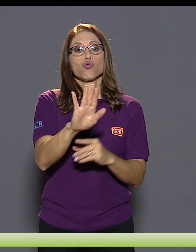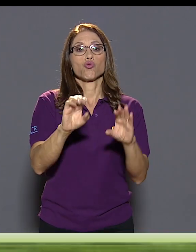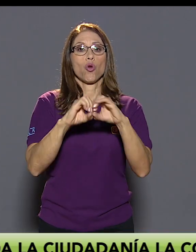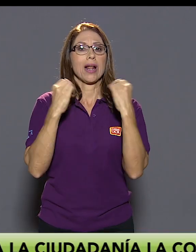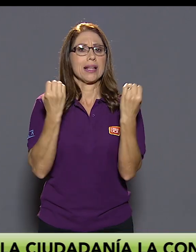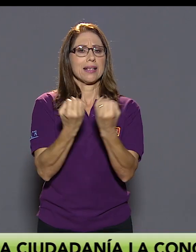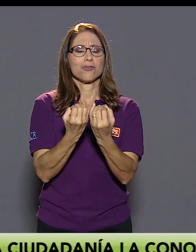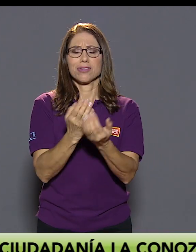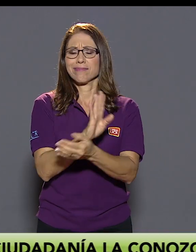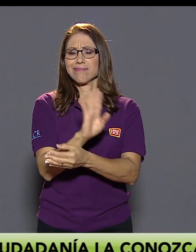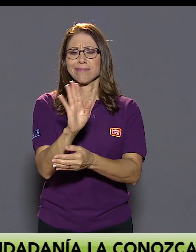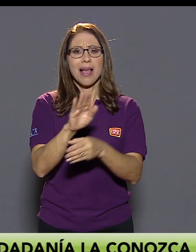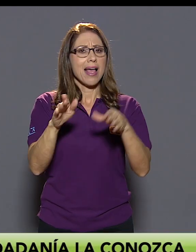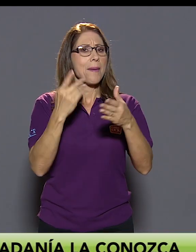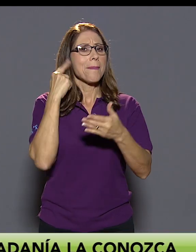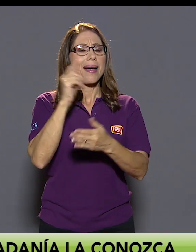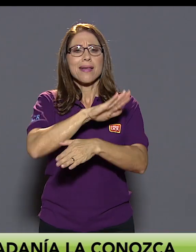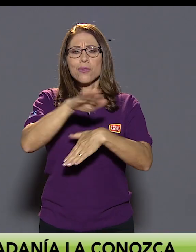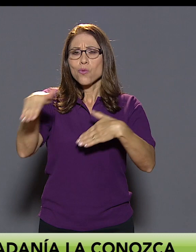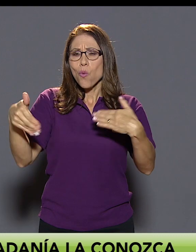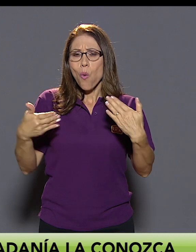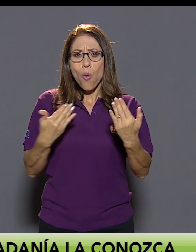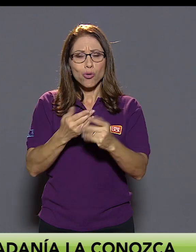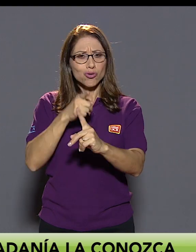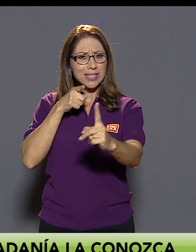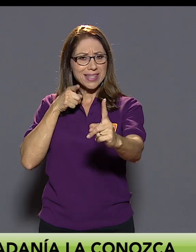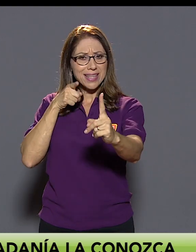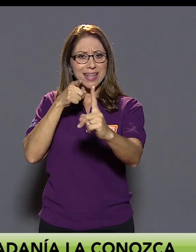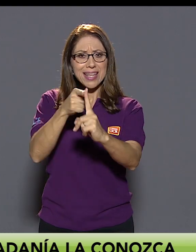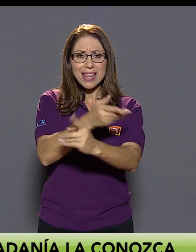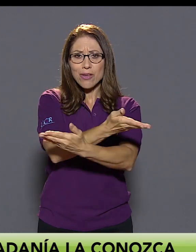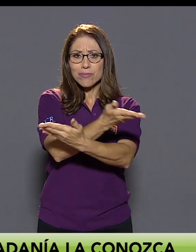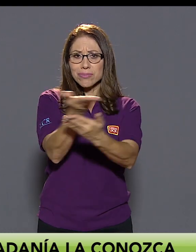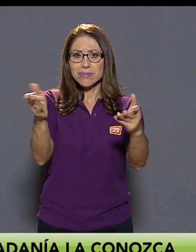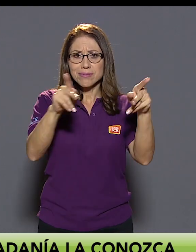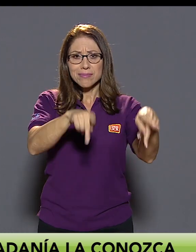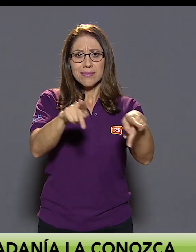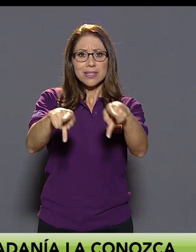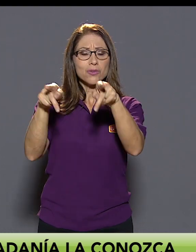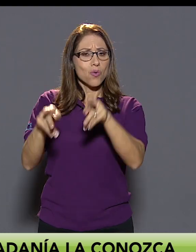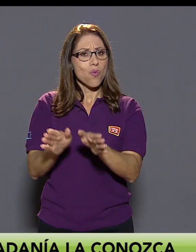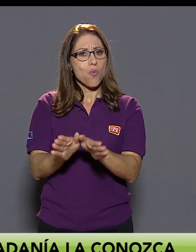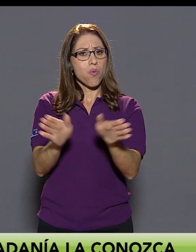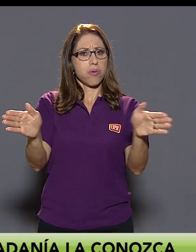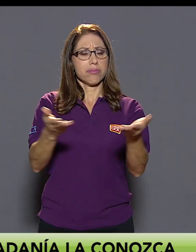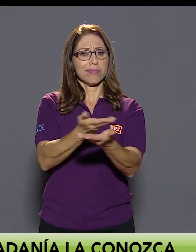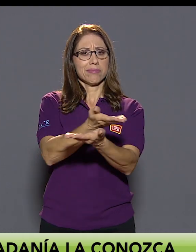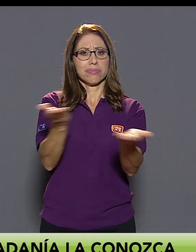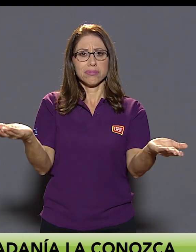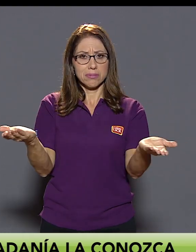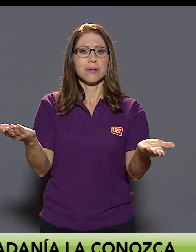son parte de la población y dirigida, ¿verdad?, a ellos, a ellos y a ellas para